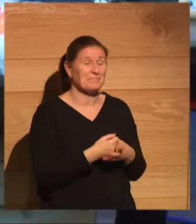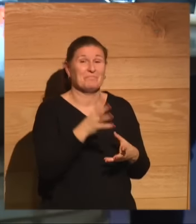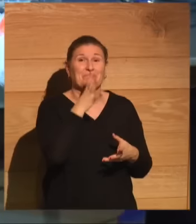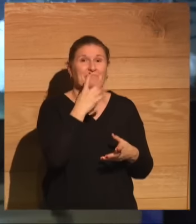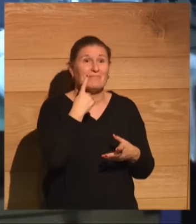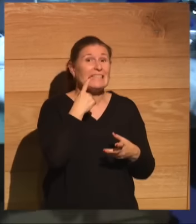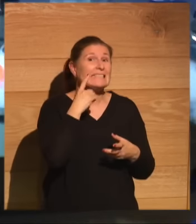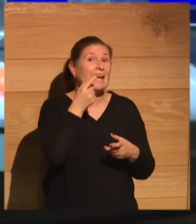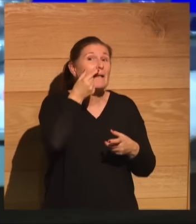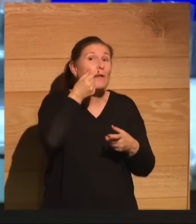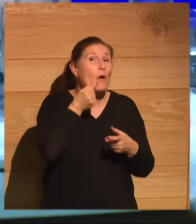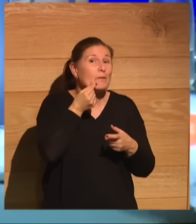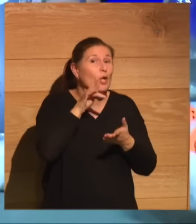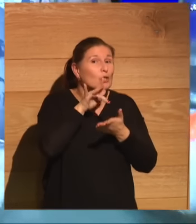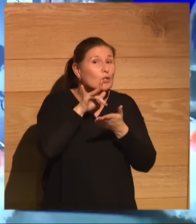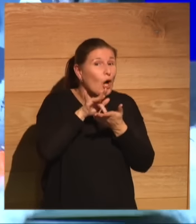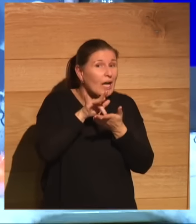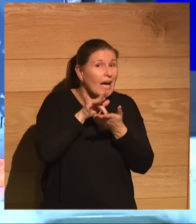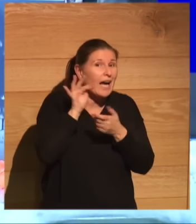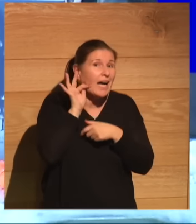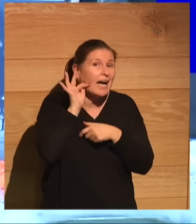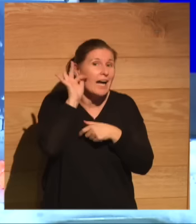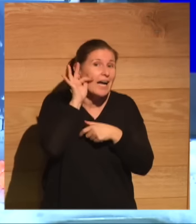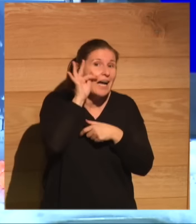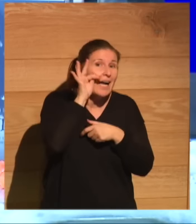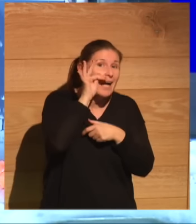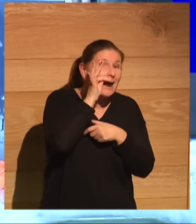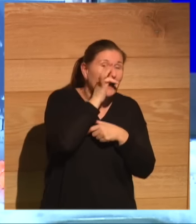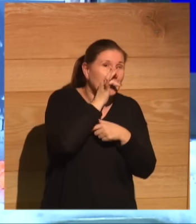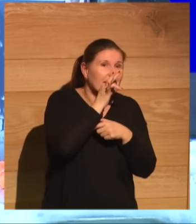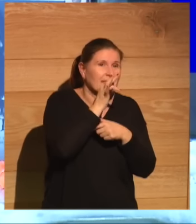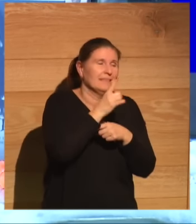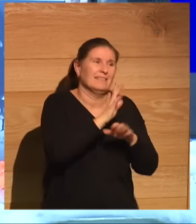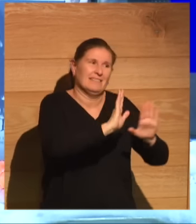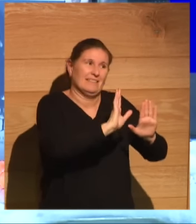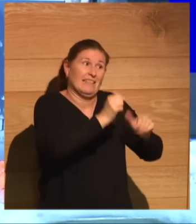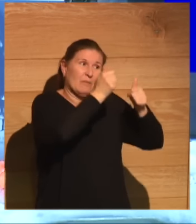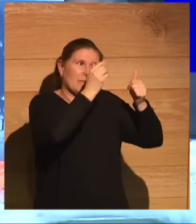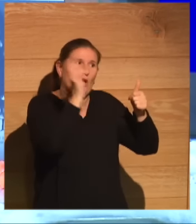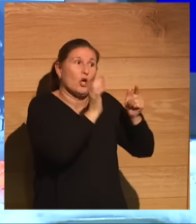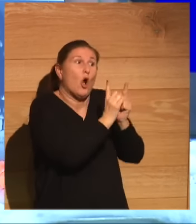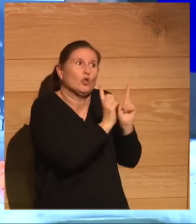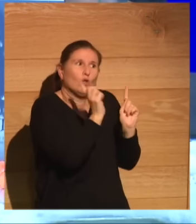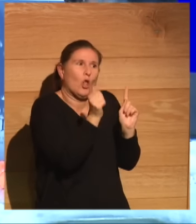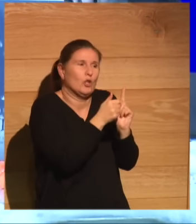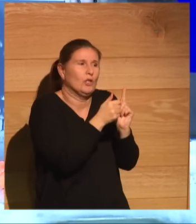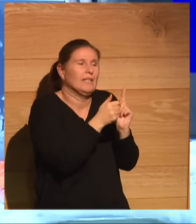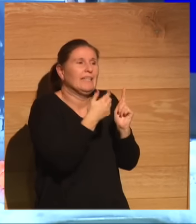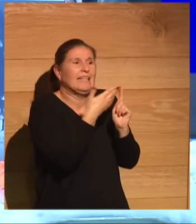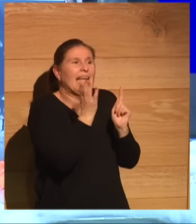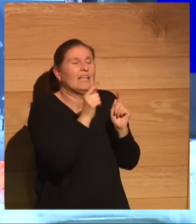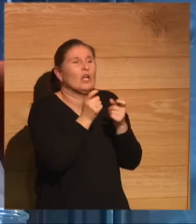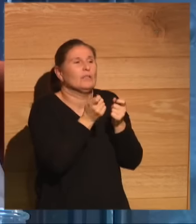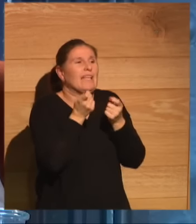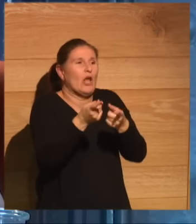los colmillos, dale. Mira, que haga un corto y el resto, que no haga un largometraje, que haga un corto y el resto se lo gasta en